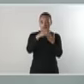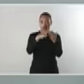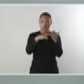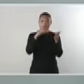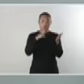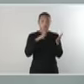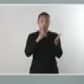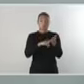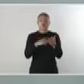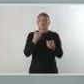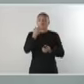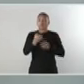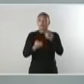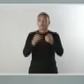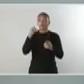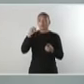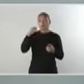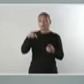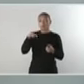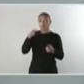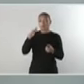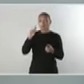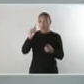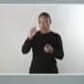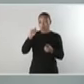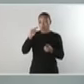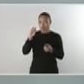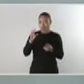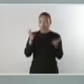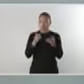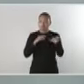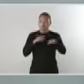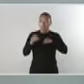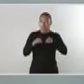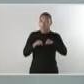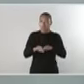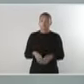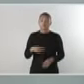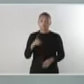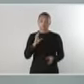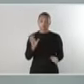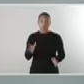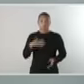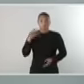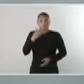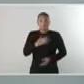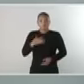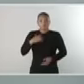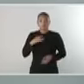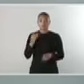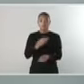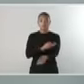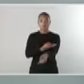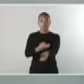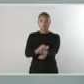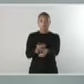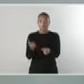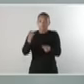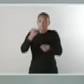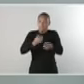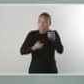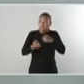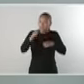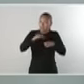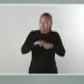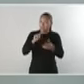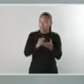impuestos y genera empleos estoy muy orgulloso de ellos que mi familia sigue invirtiendo en este estado que creamos en